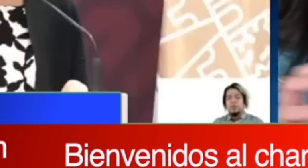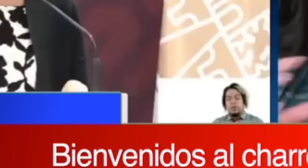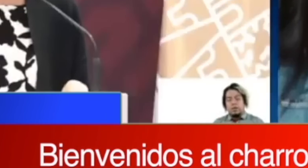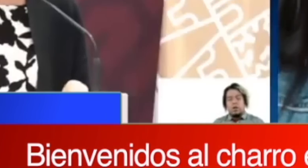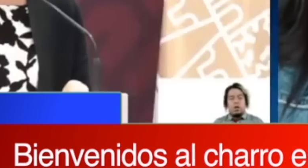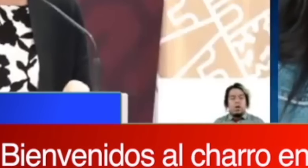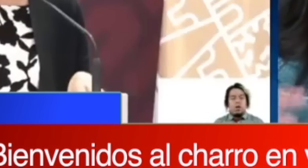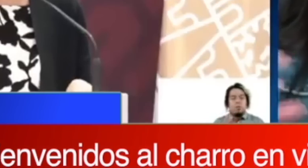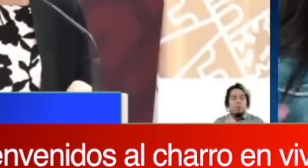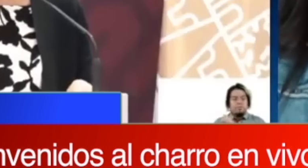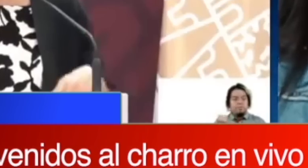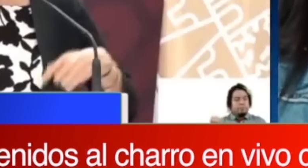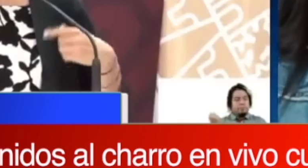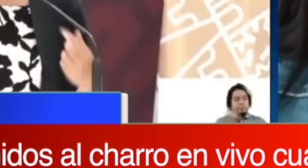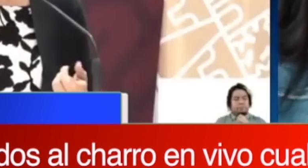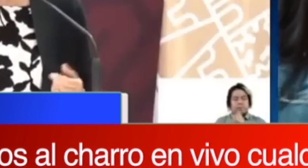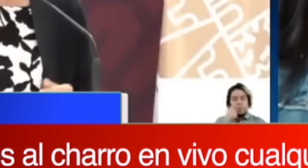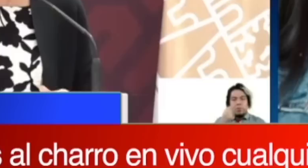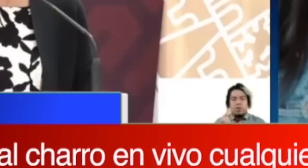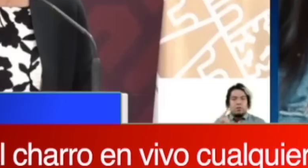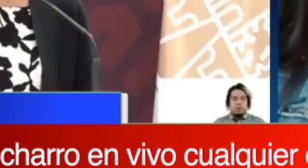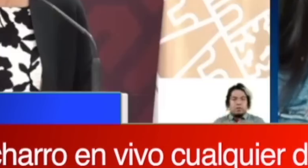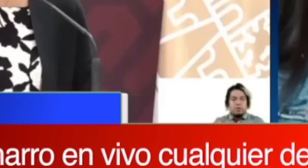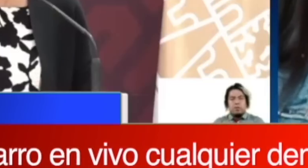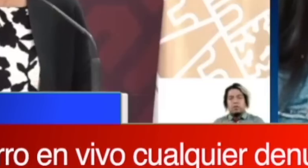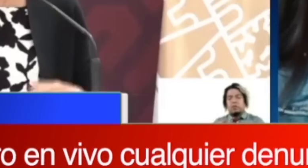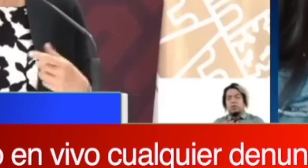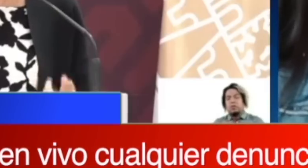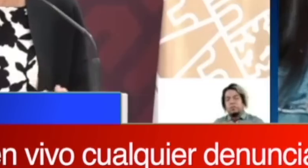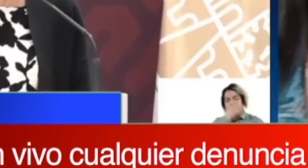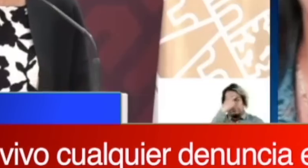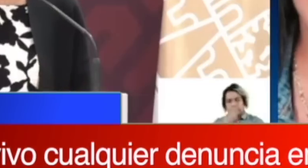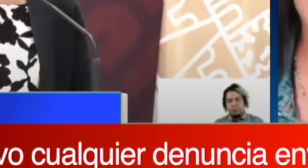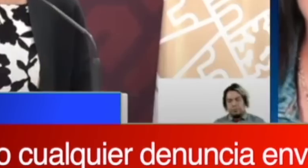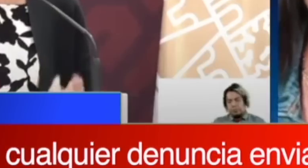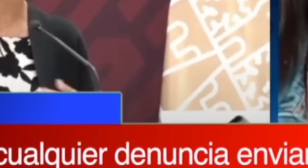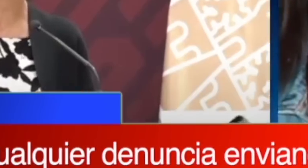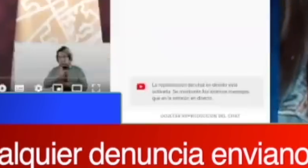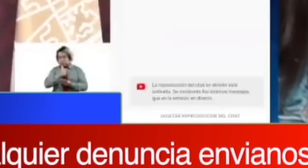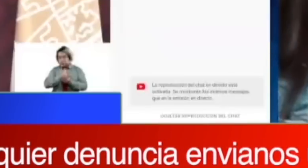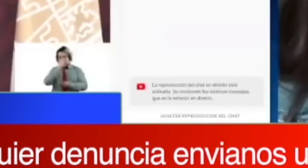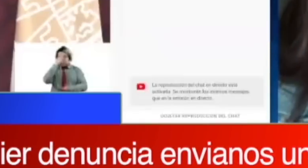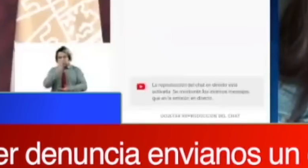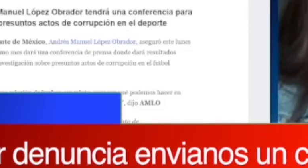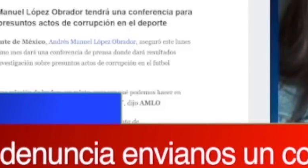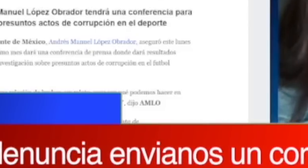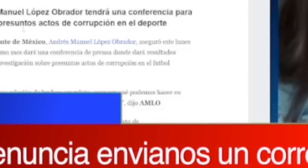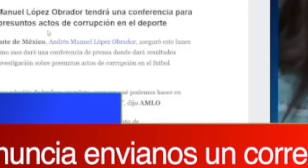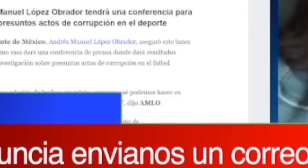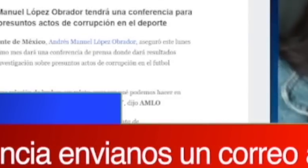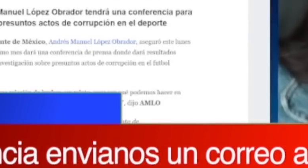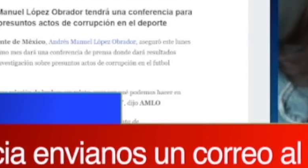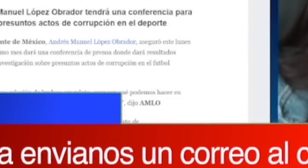qué creer no sabe qué pensar pero no podemos dejar por alto familia la corrupción así que acompañan en este vídeo y dice así